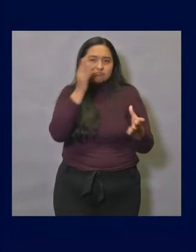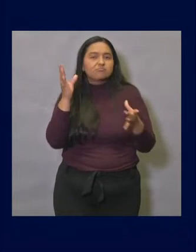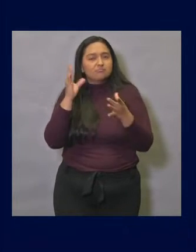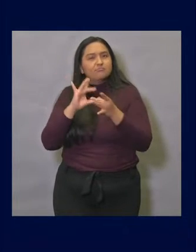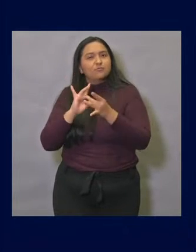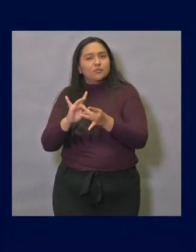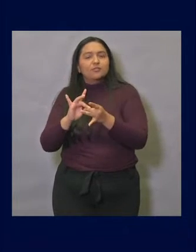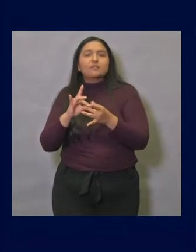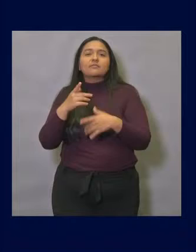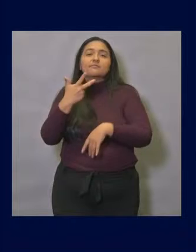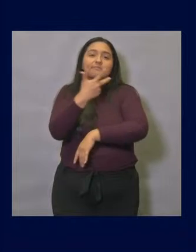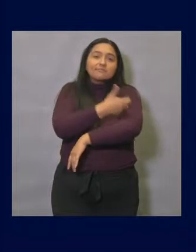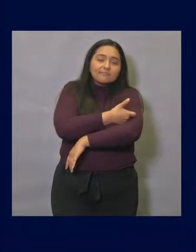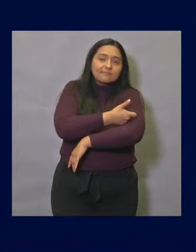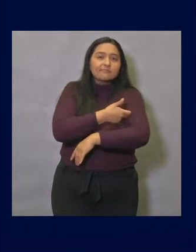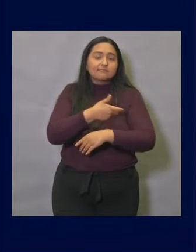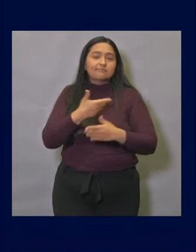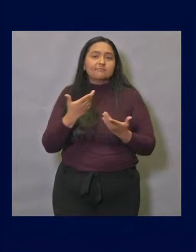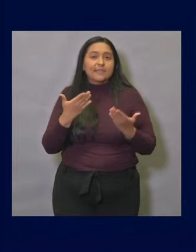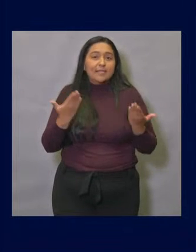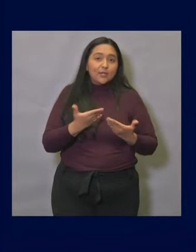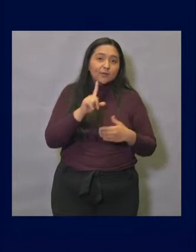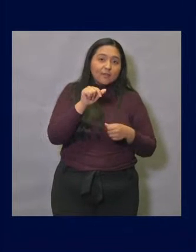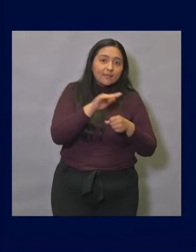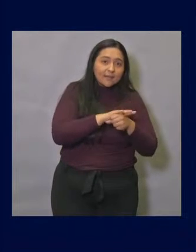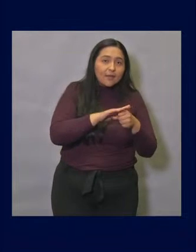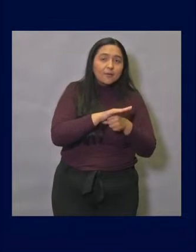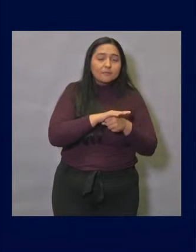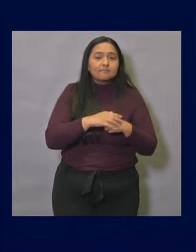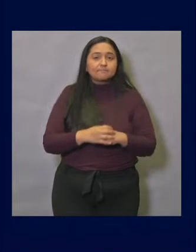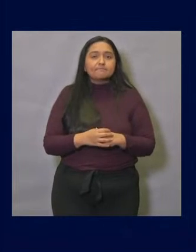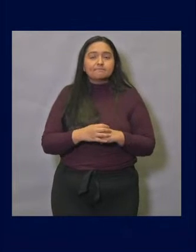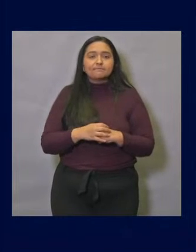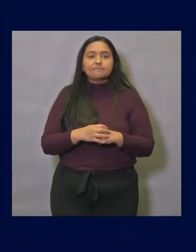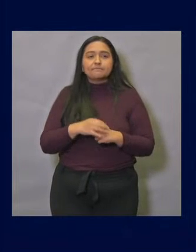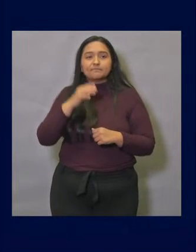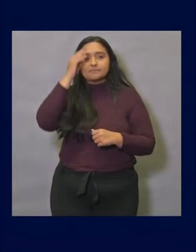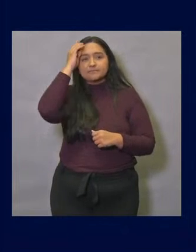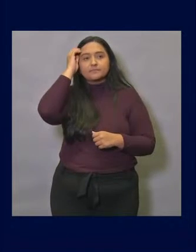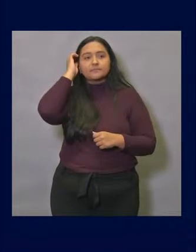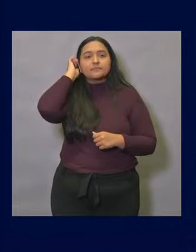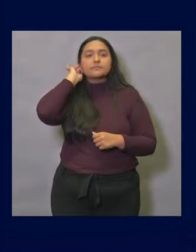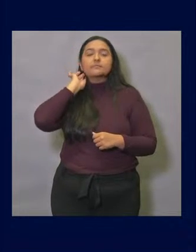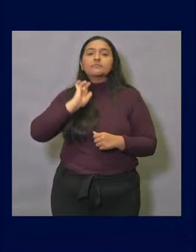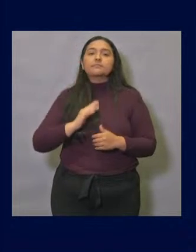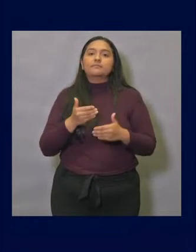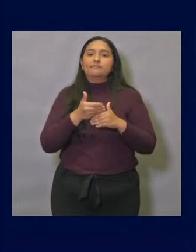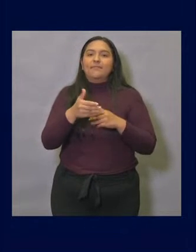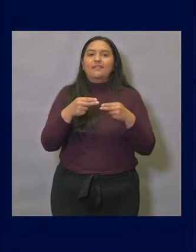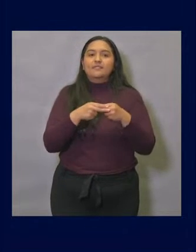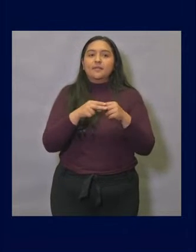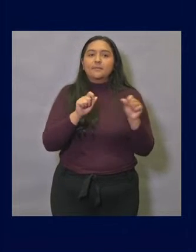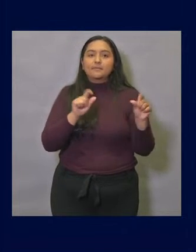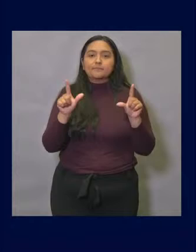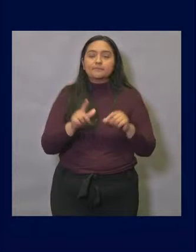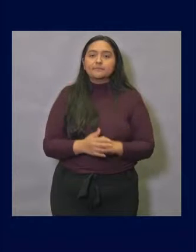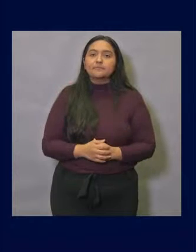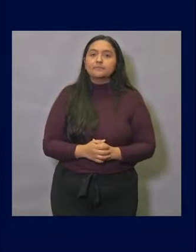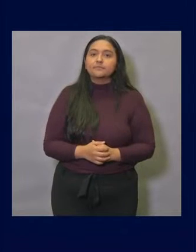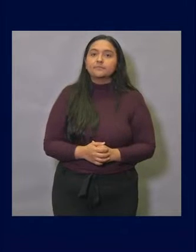las vacunas aquí y en nuestro sitio web. Next slide, please.